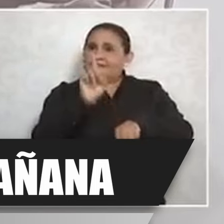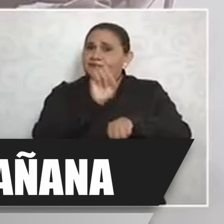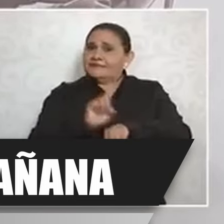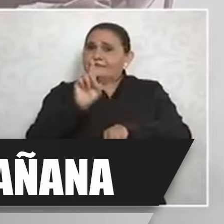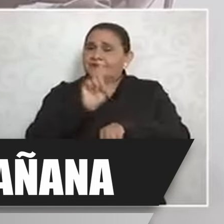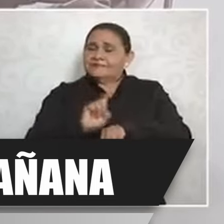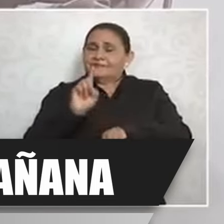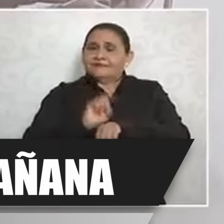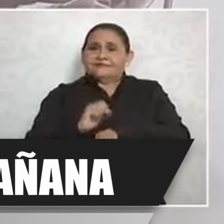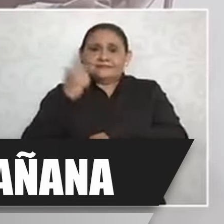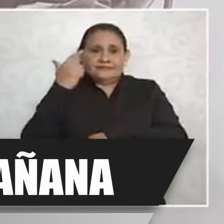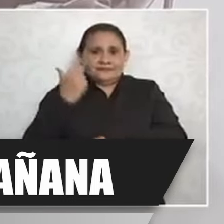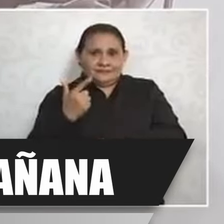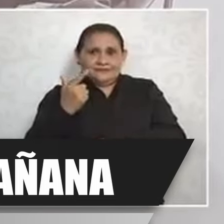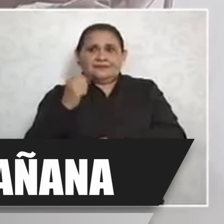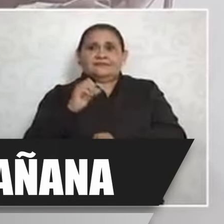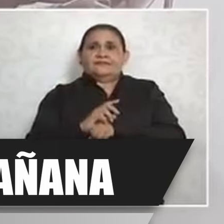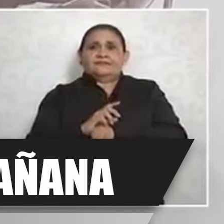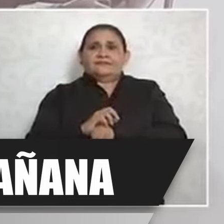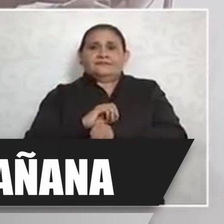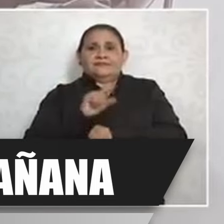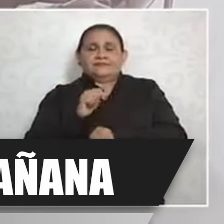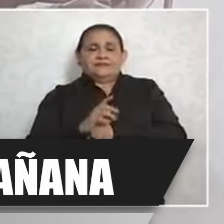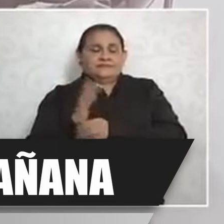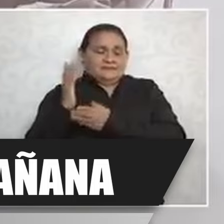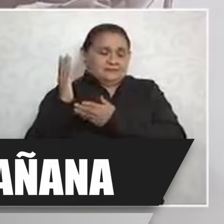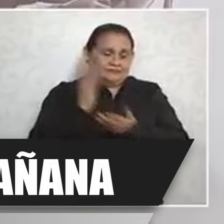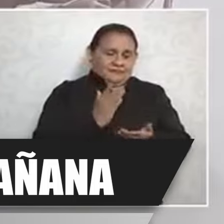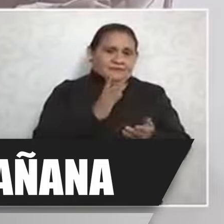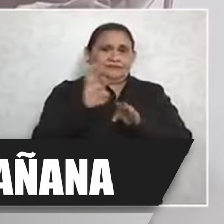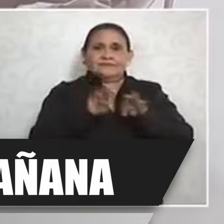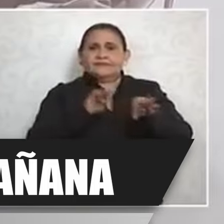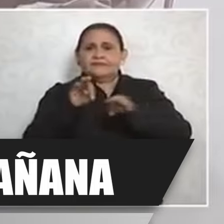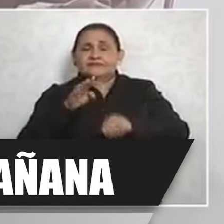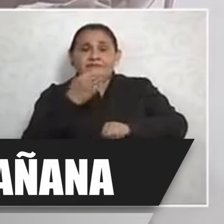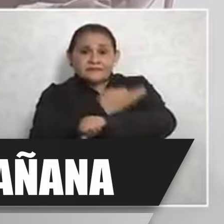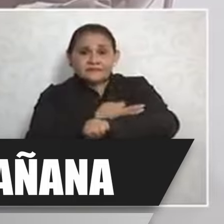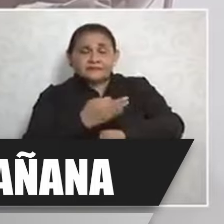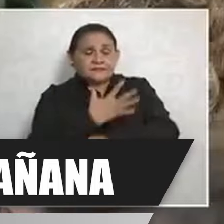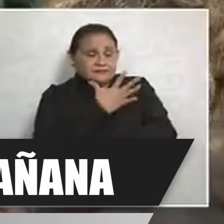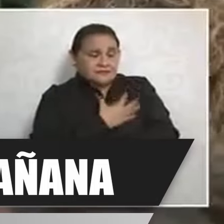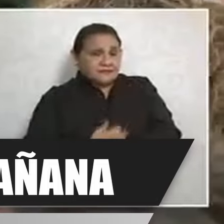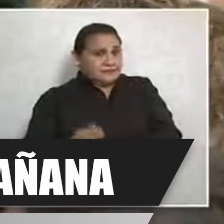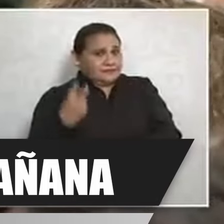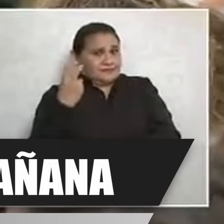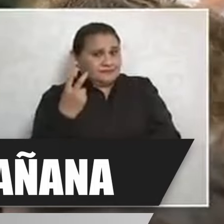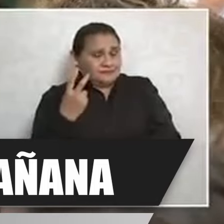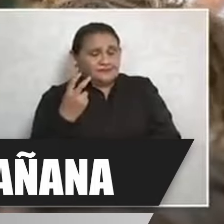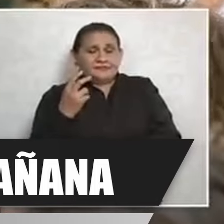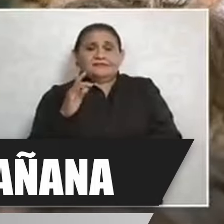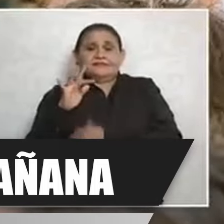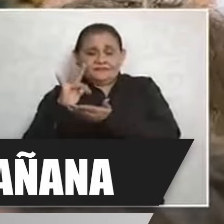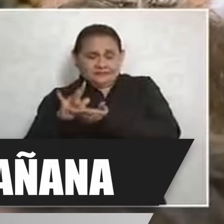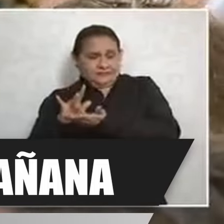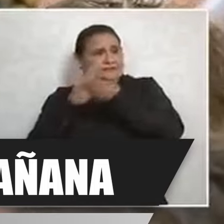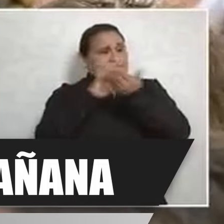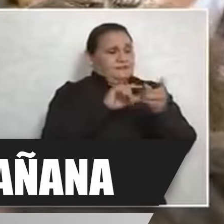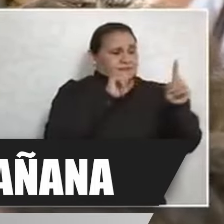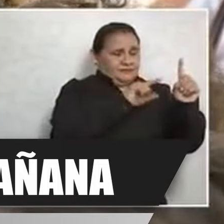la noche para trabajar por las familias yucatecas. A sus hijos, que siempre apoyaron a su